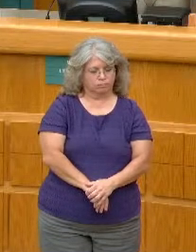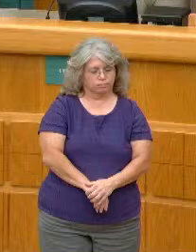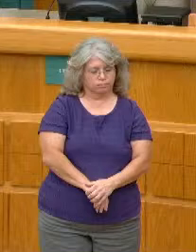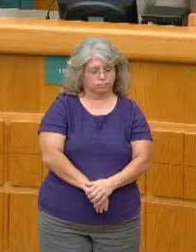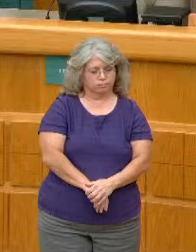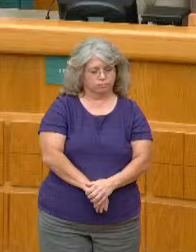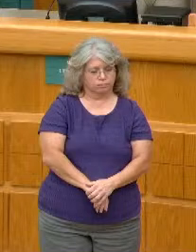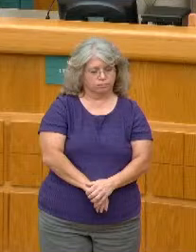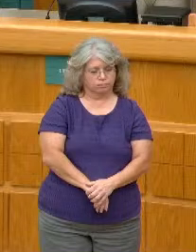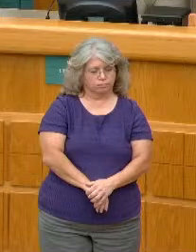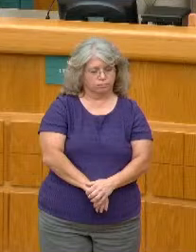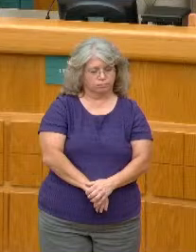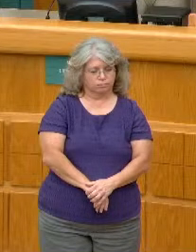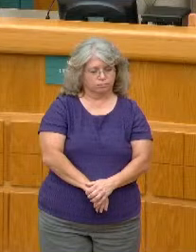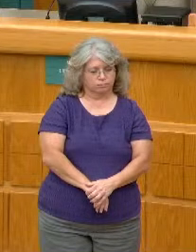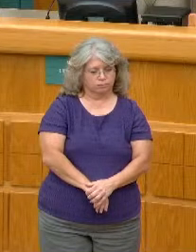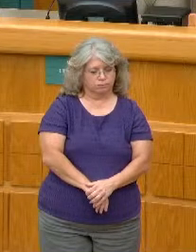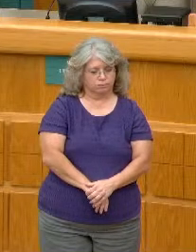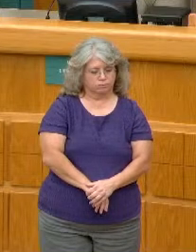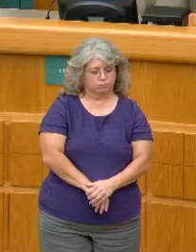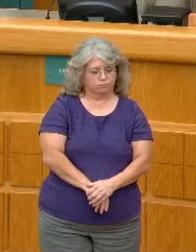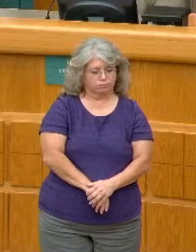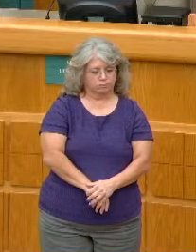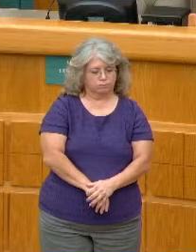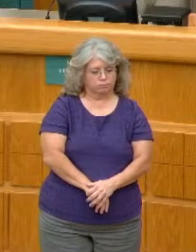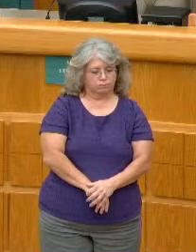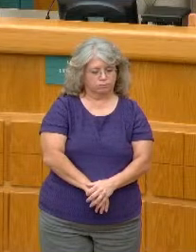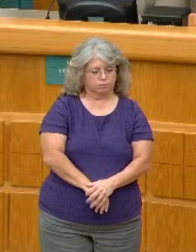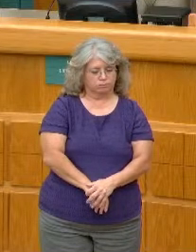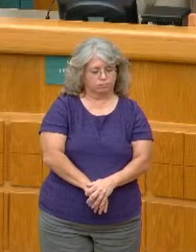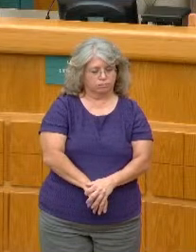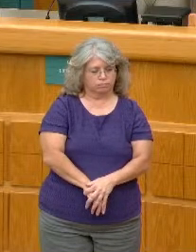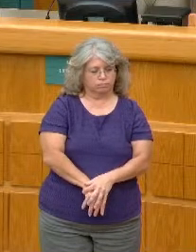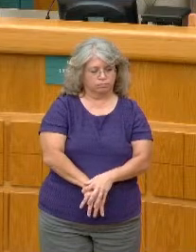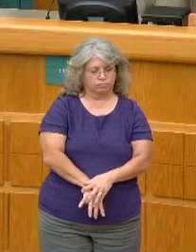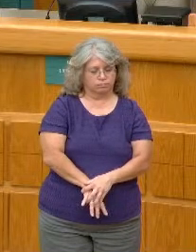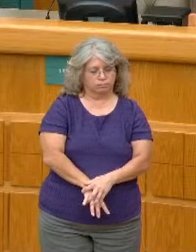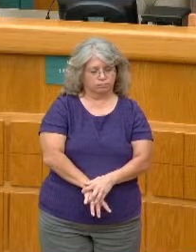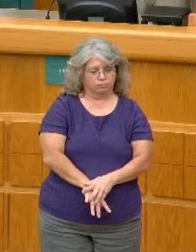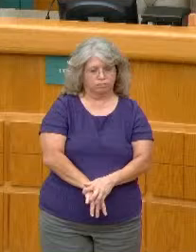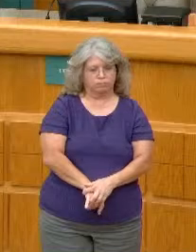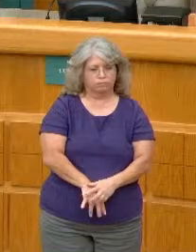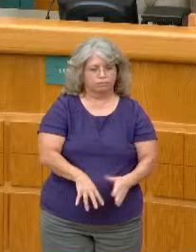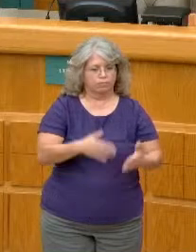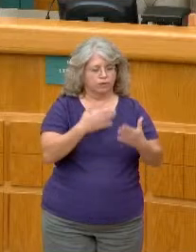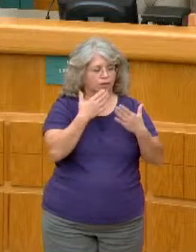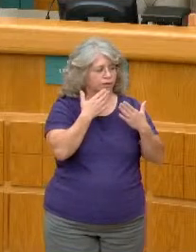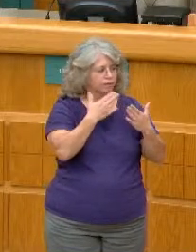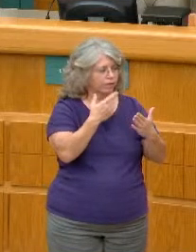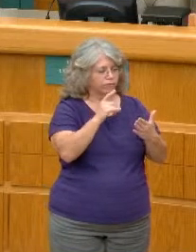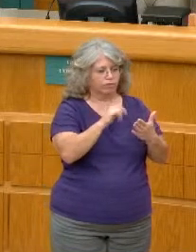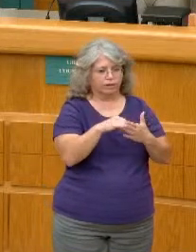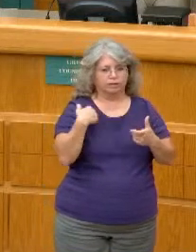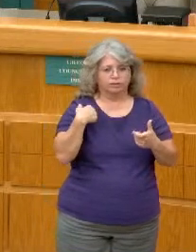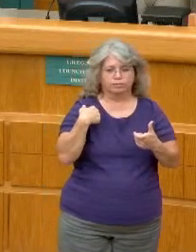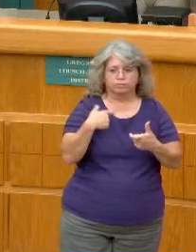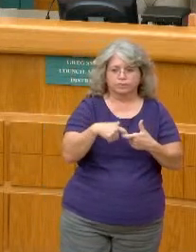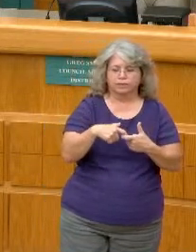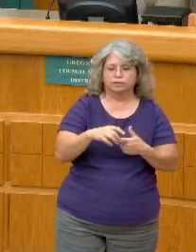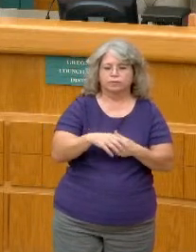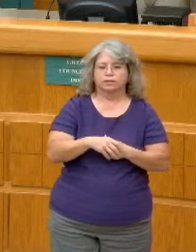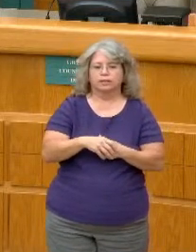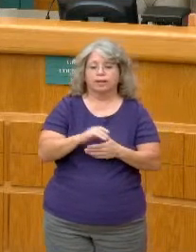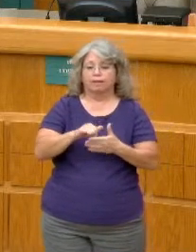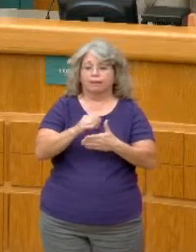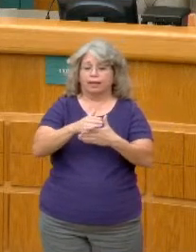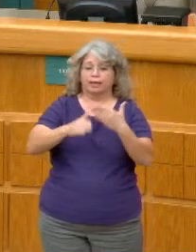$9,000. En solo unos días habrá un número directo para poder comunicarse directamente con FEMA. Thank you, Gabby. That concludes our